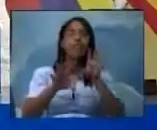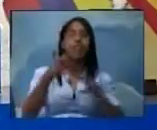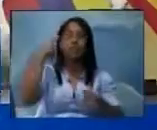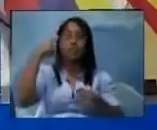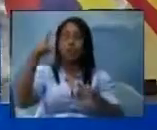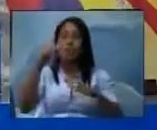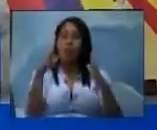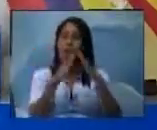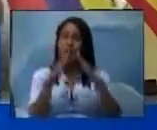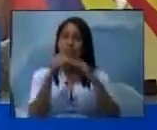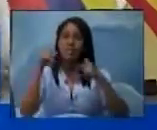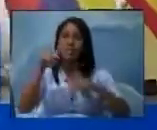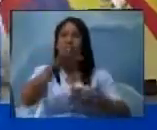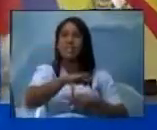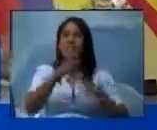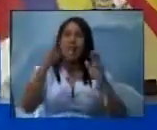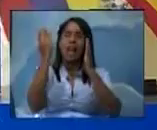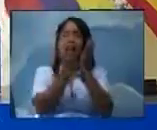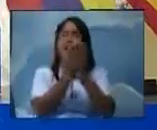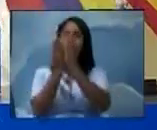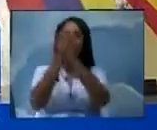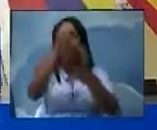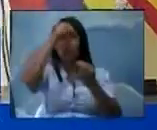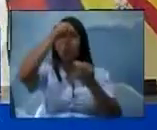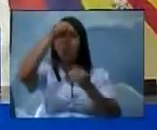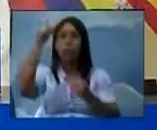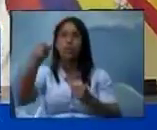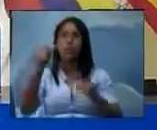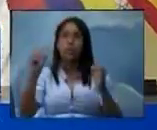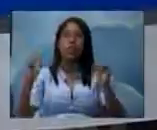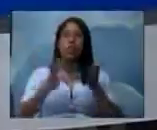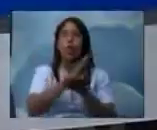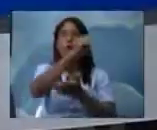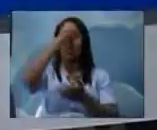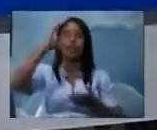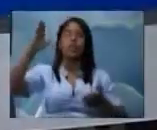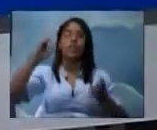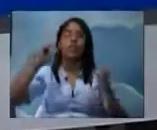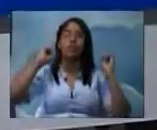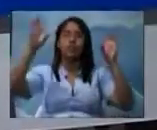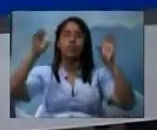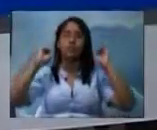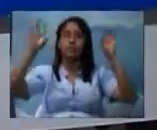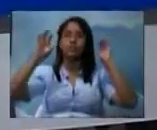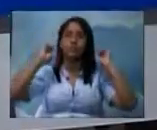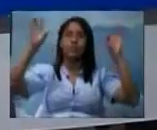internacionales por las casas. Aquí están las escuelas. ¿A dónde está el gloria, gloria a Dios? Gloria a Dios. Yeah. Gloria a Dios.